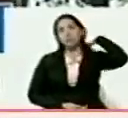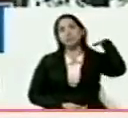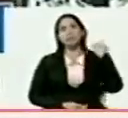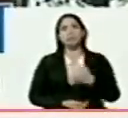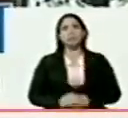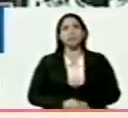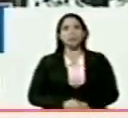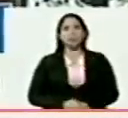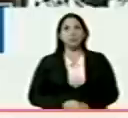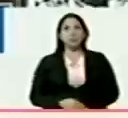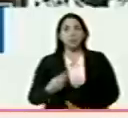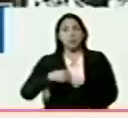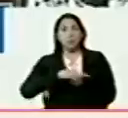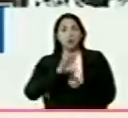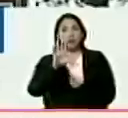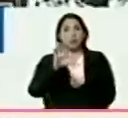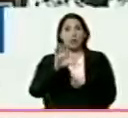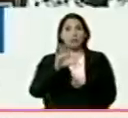Y nuestro país